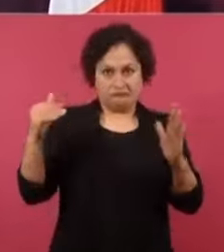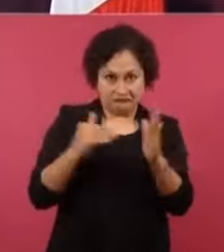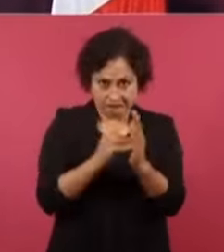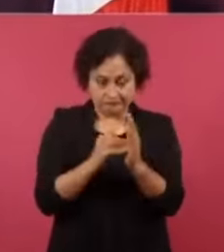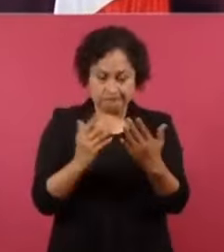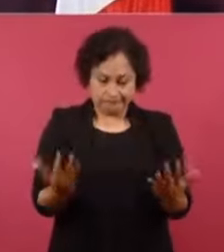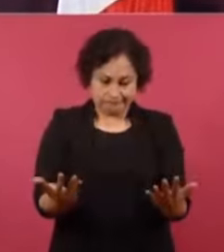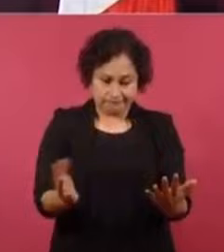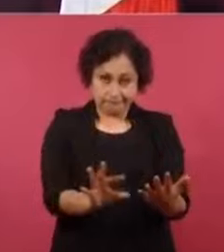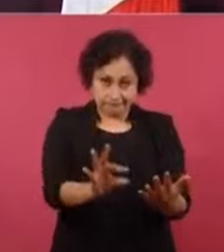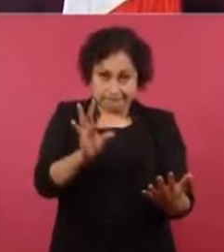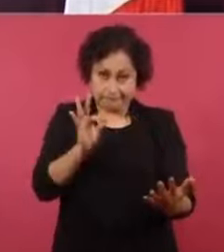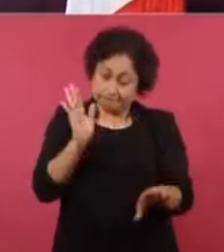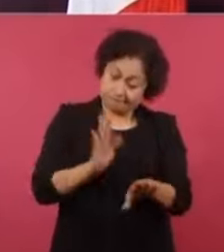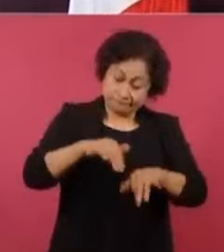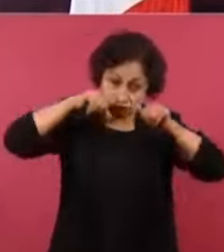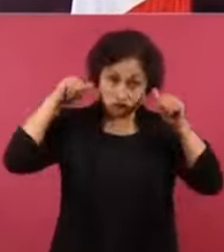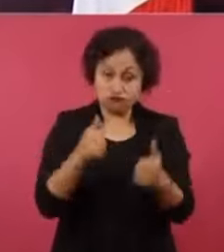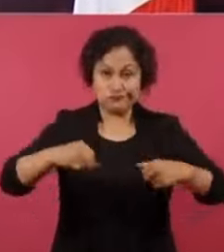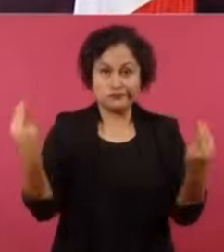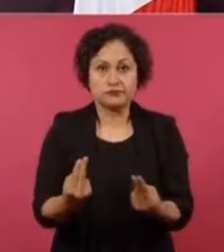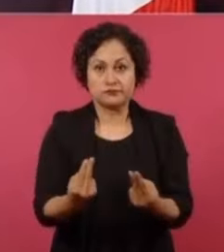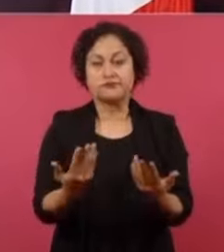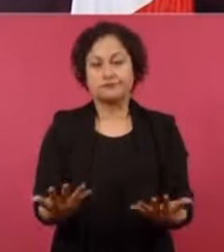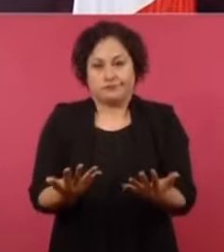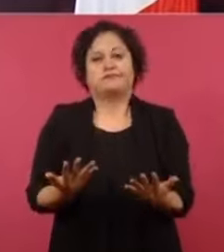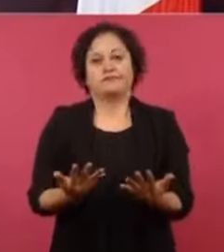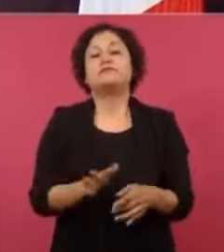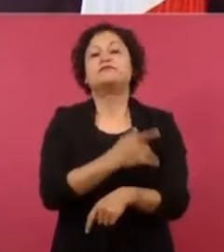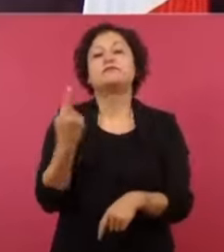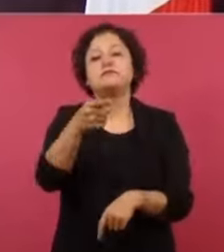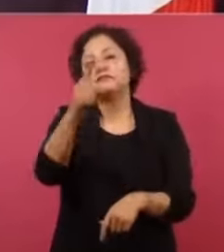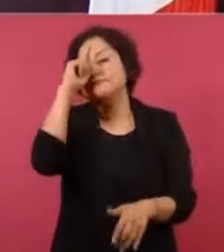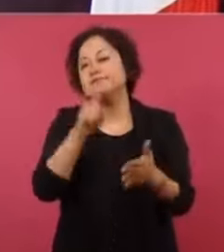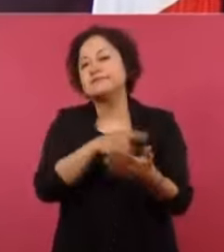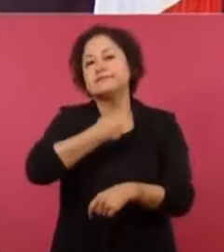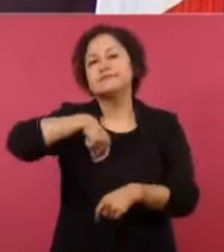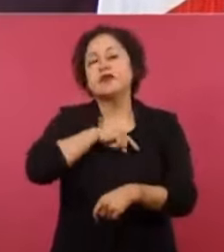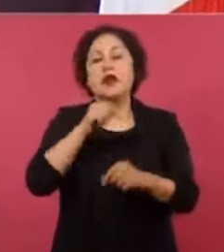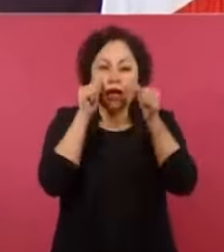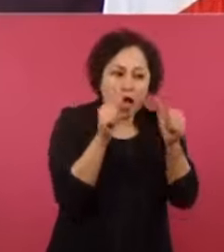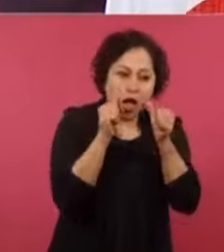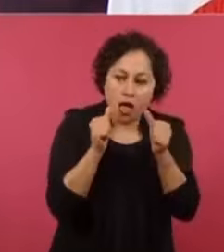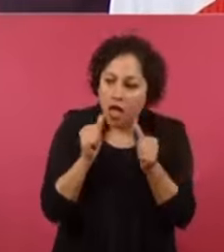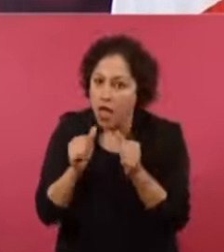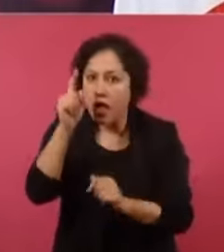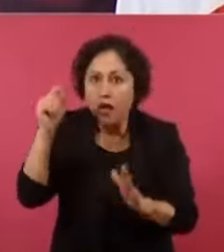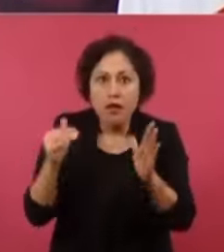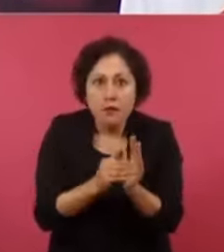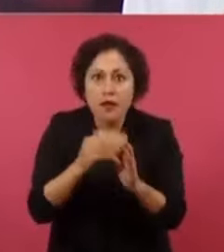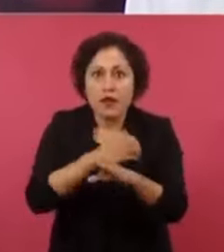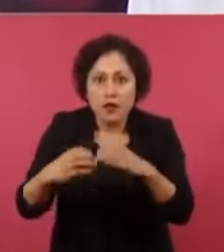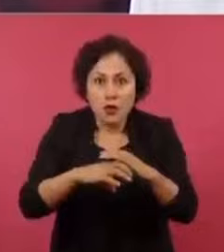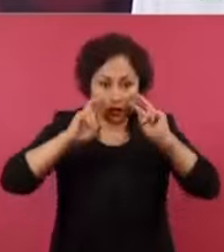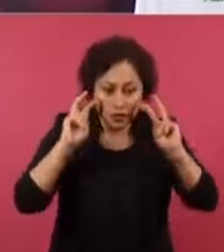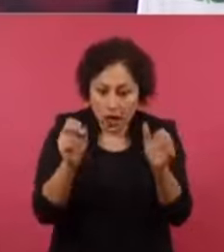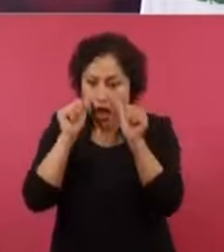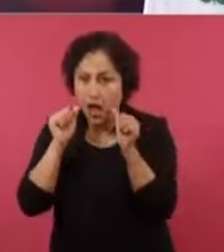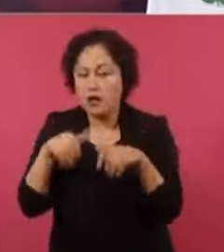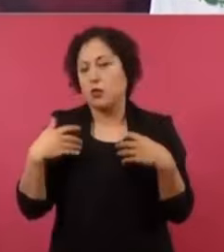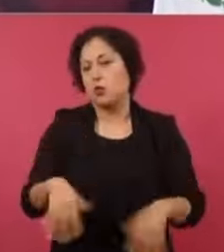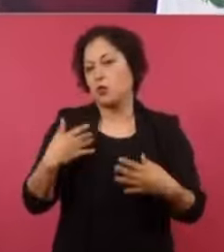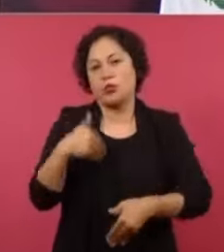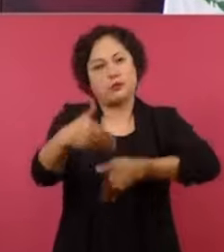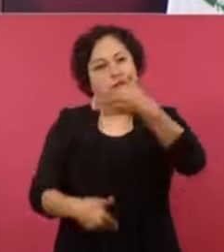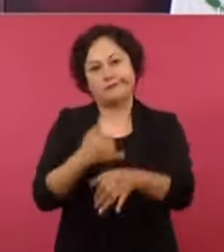son los que tenemos que enfrentar primero? Porque si nos vamos sobre los 1,000, a lo mejor no vamos a avanzar, no vamos a